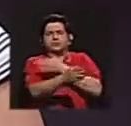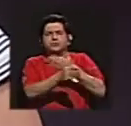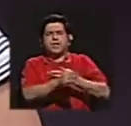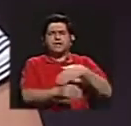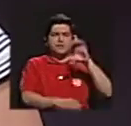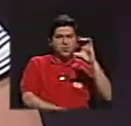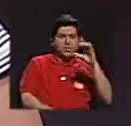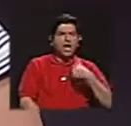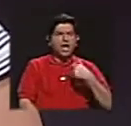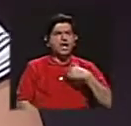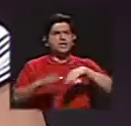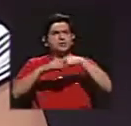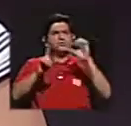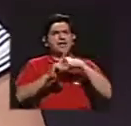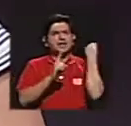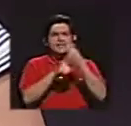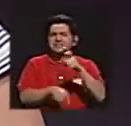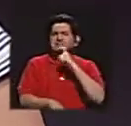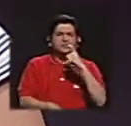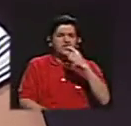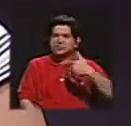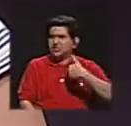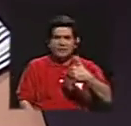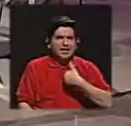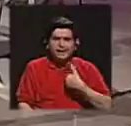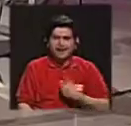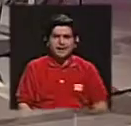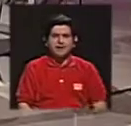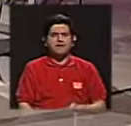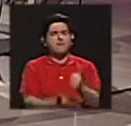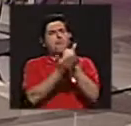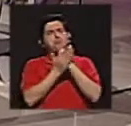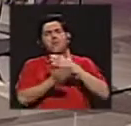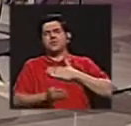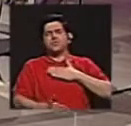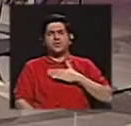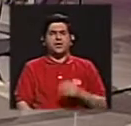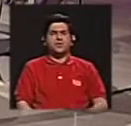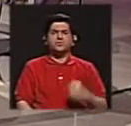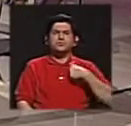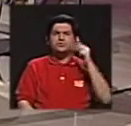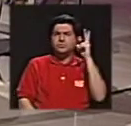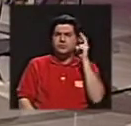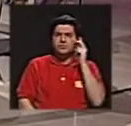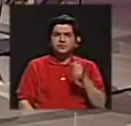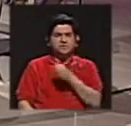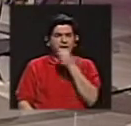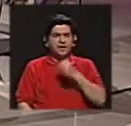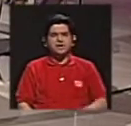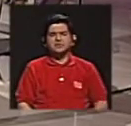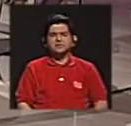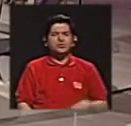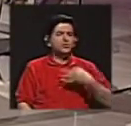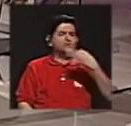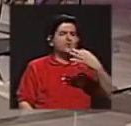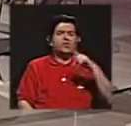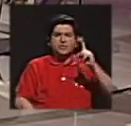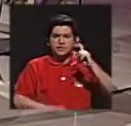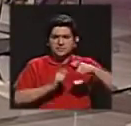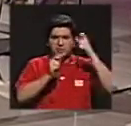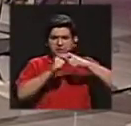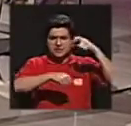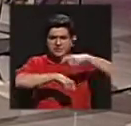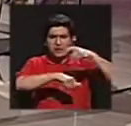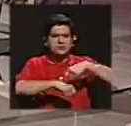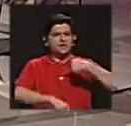una situación muy difícil que estaba pasando, me ayudaron, yo oía tal canción todos los días a tal hora, y eso me ayudaba a salir a la